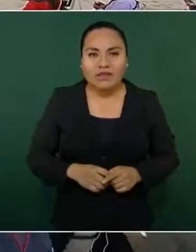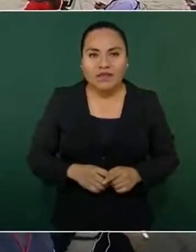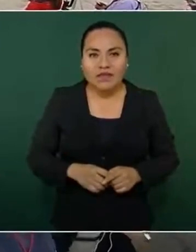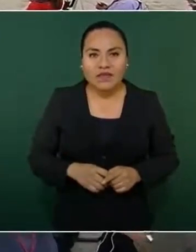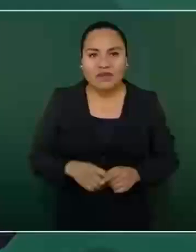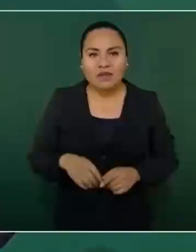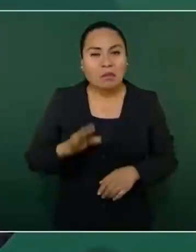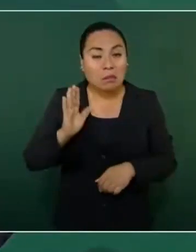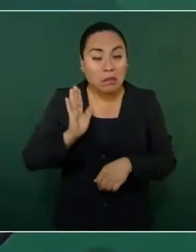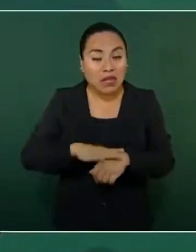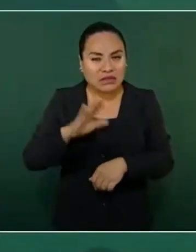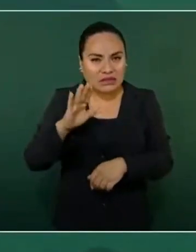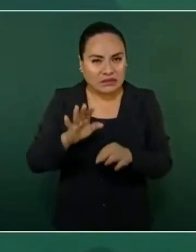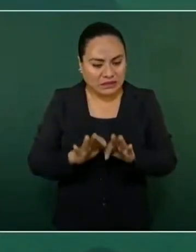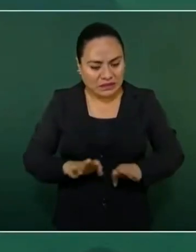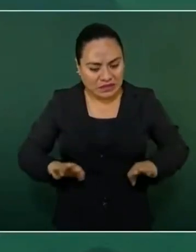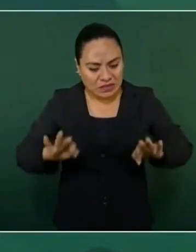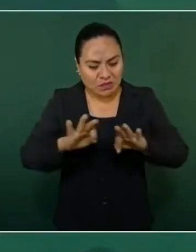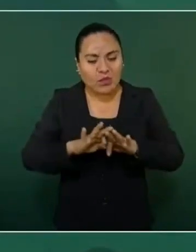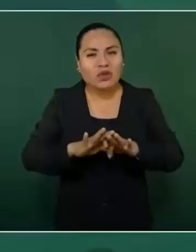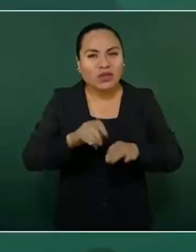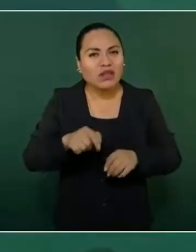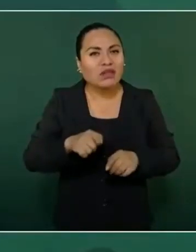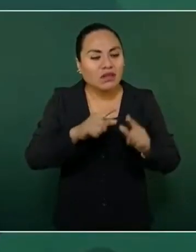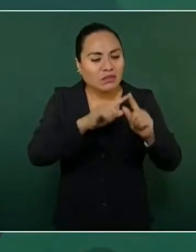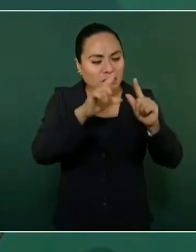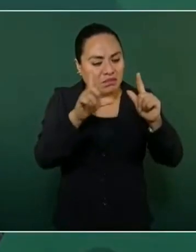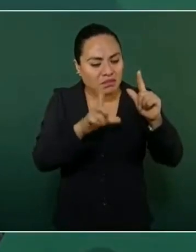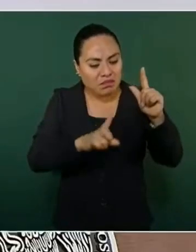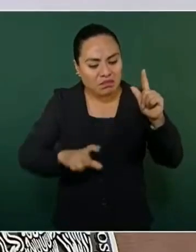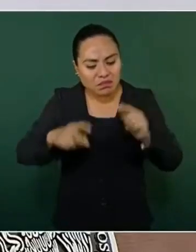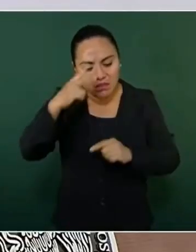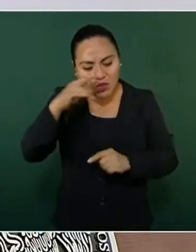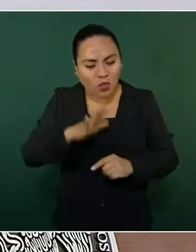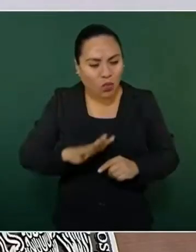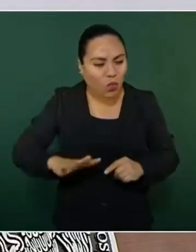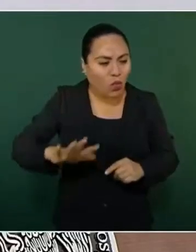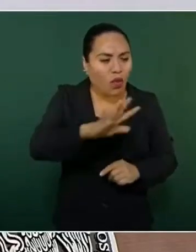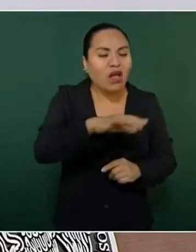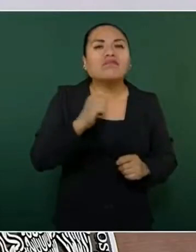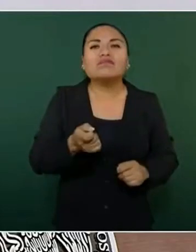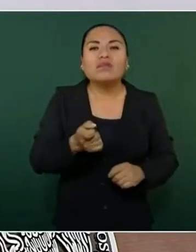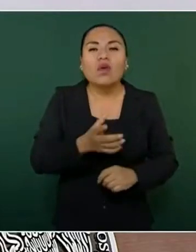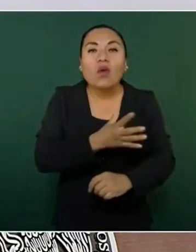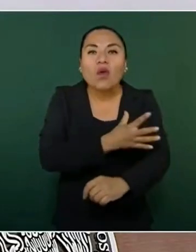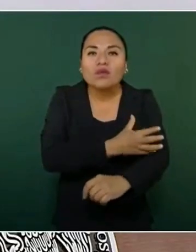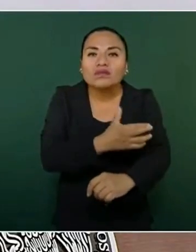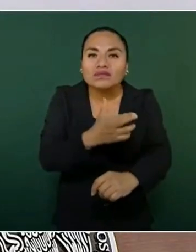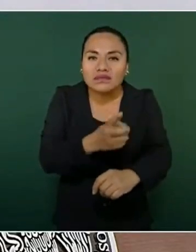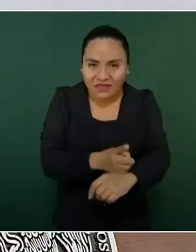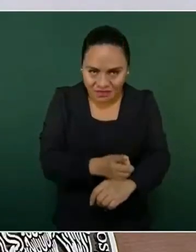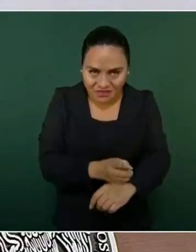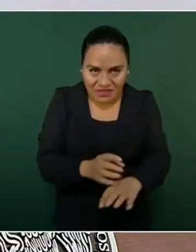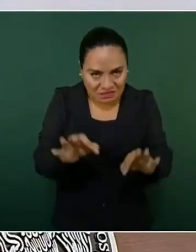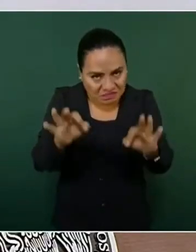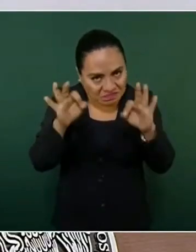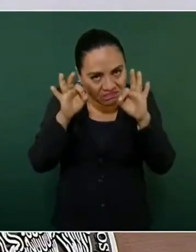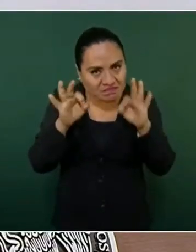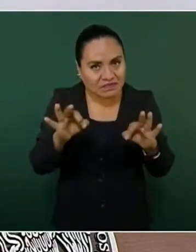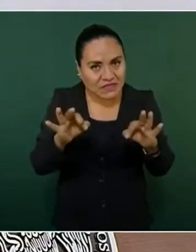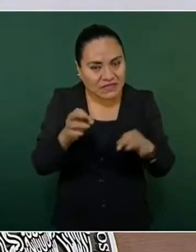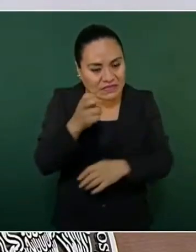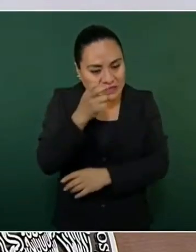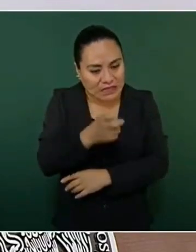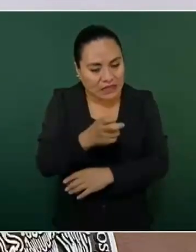la mayor virtud de los mexicanos es la honestidad. La honestidad es la mayor